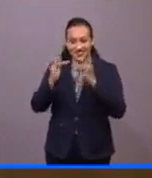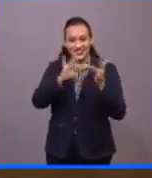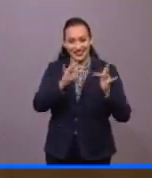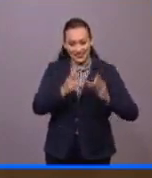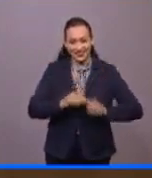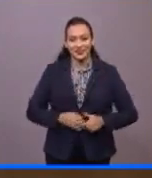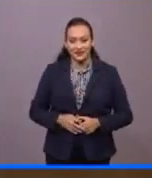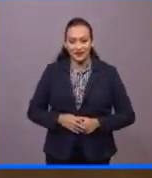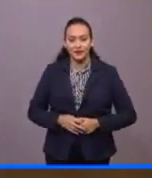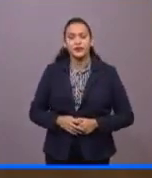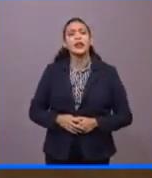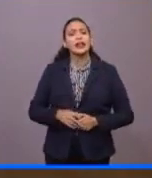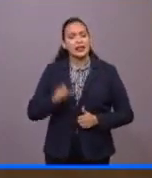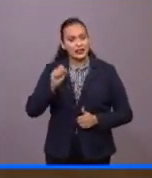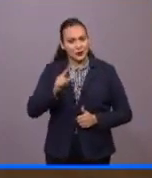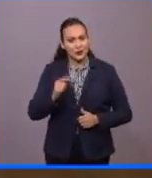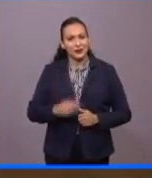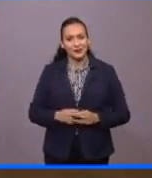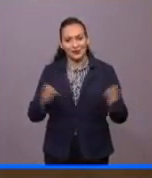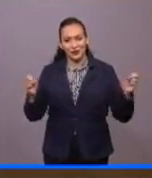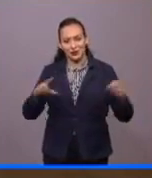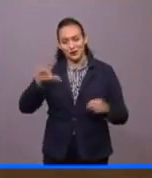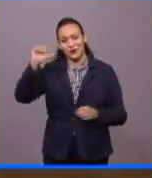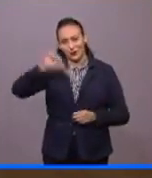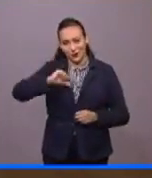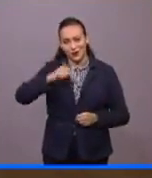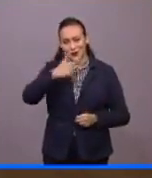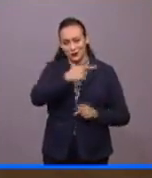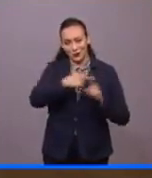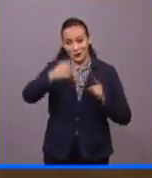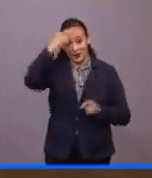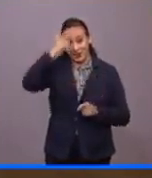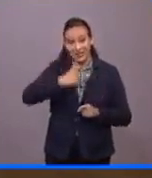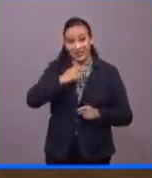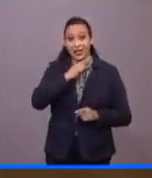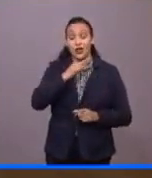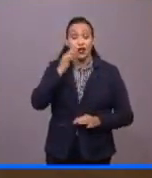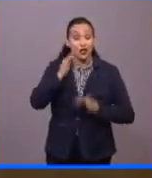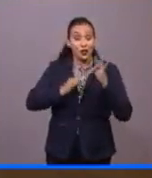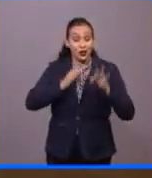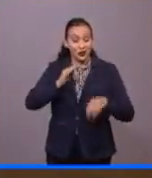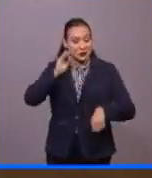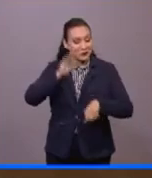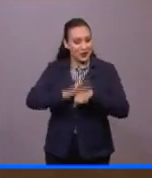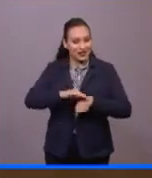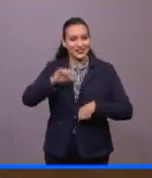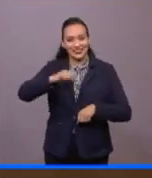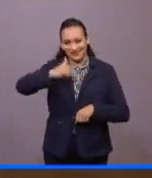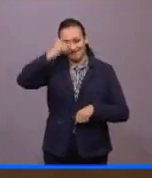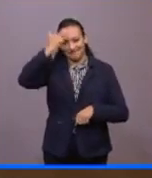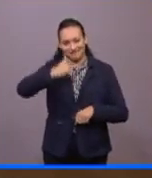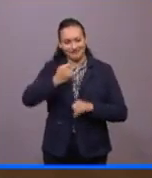redes sociales. Lo invitamos a que en punto de las 20:30 horas conozca el detalle de esta y